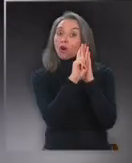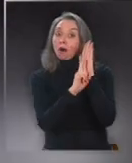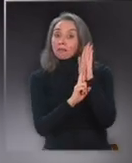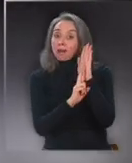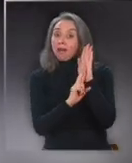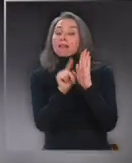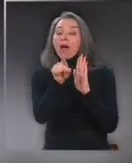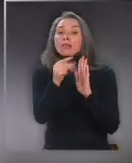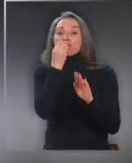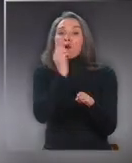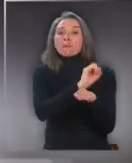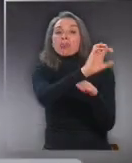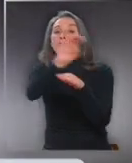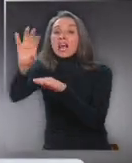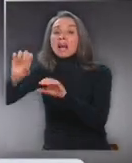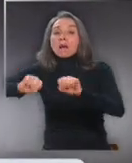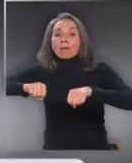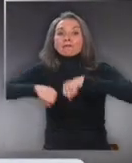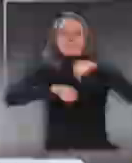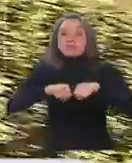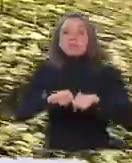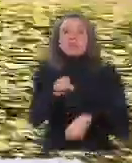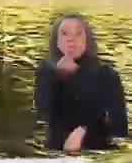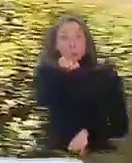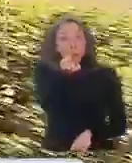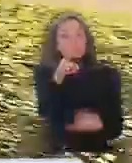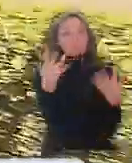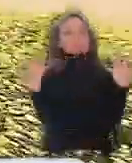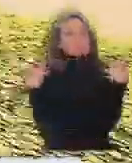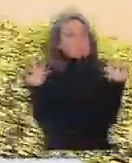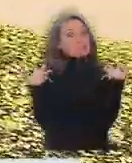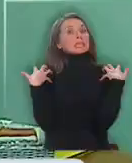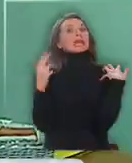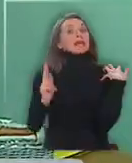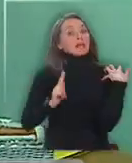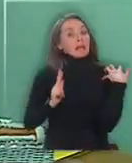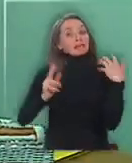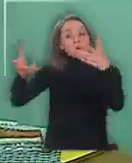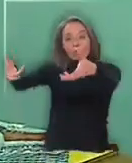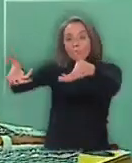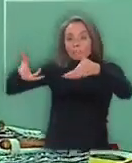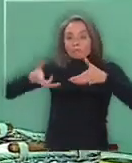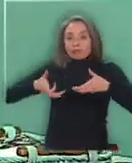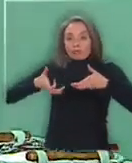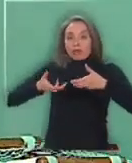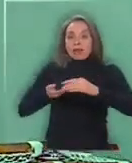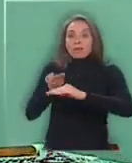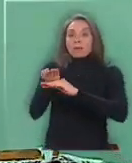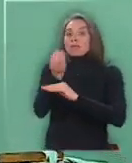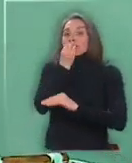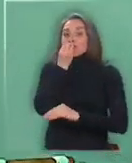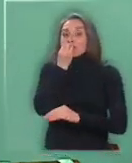la actividad, pero mucha precaución puede aplicar uno mismo como cliente al recibir estos pedidos.